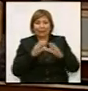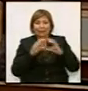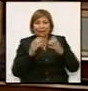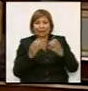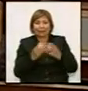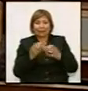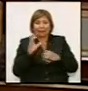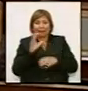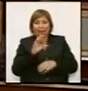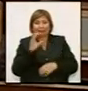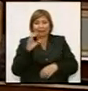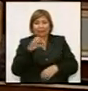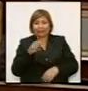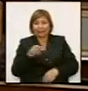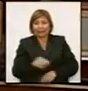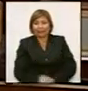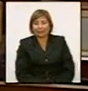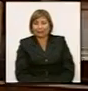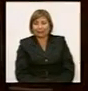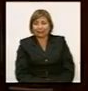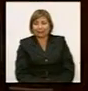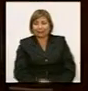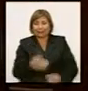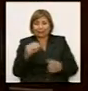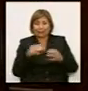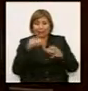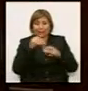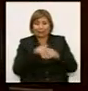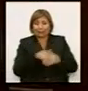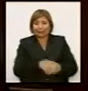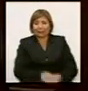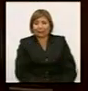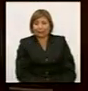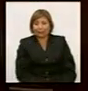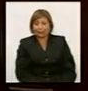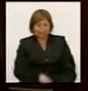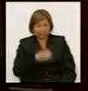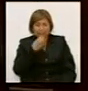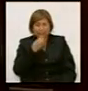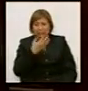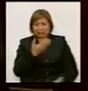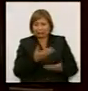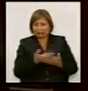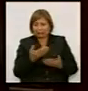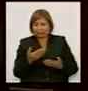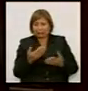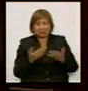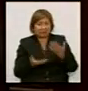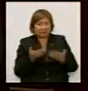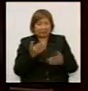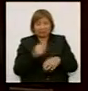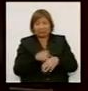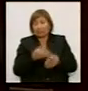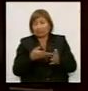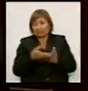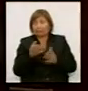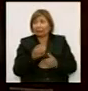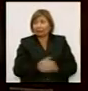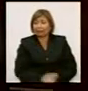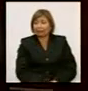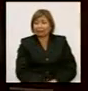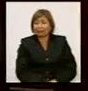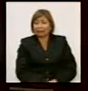Popular Cristiano como candidato. Y han pensado en alguna medida